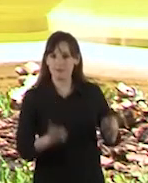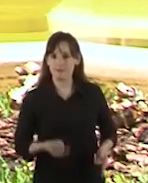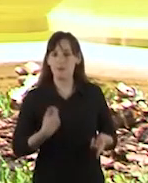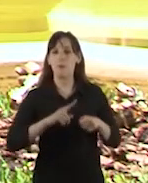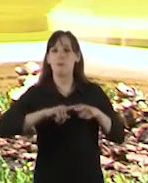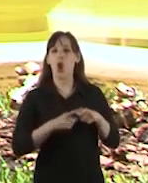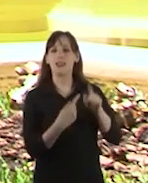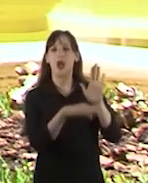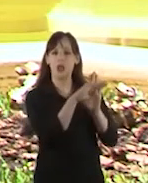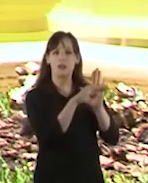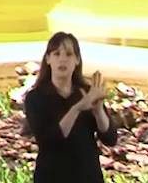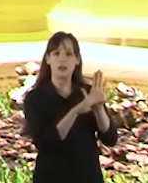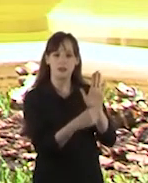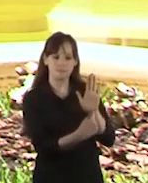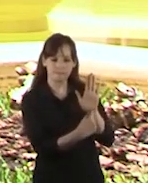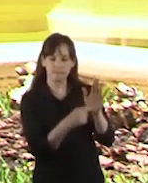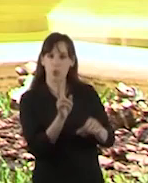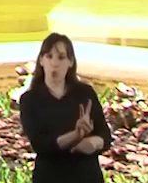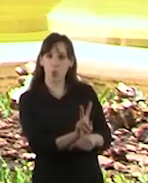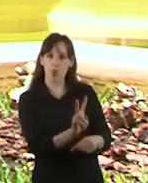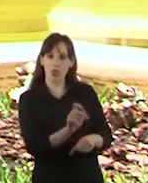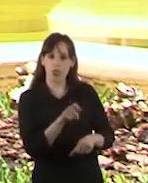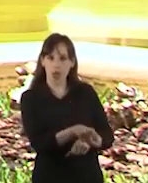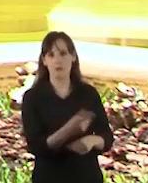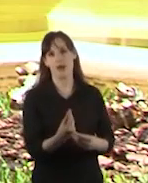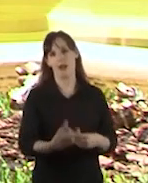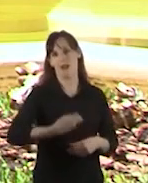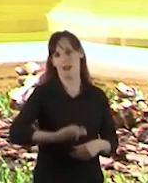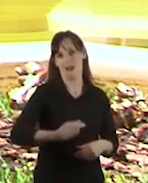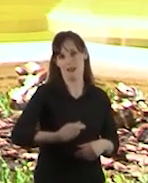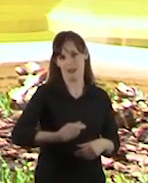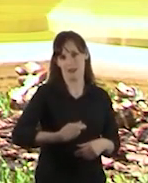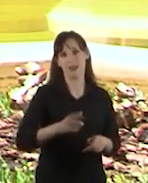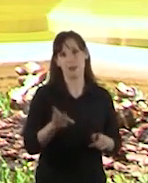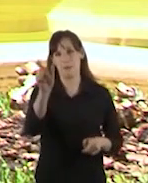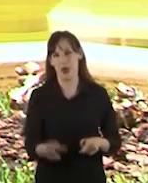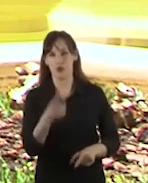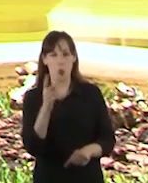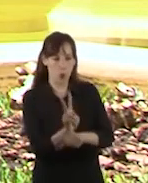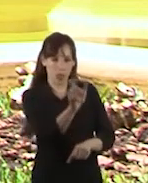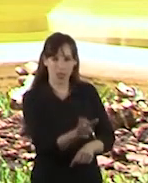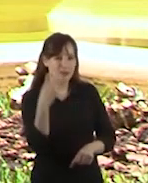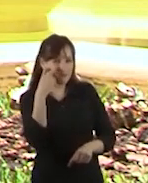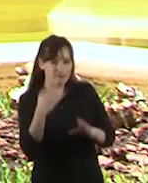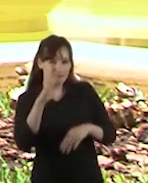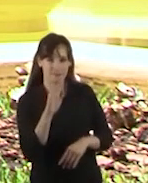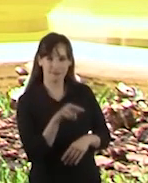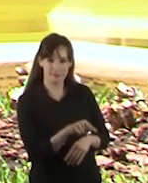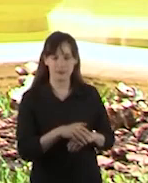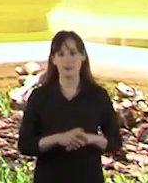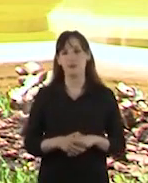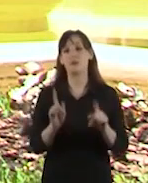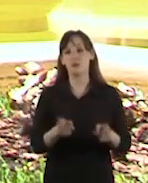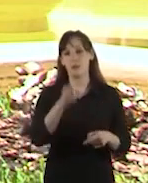con los aportes jubilatorios para las tareas de cuidado, la construcción en todo el país de jardines